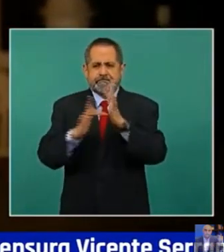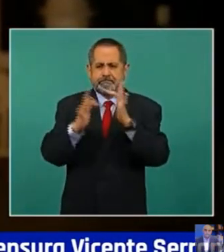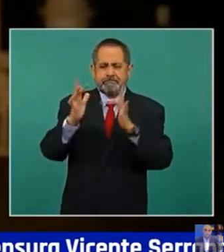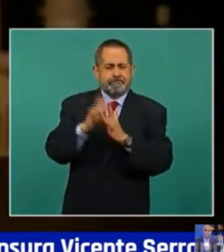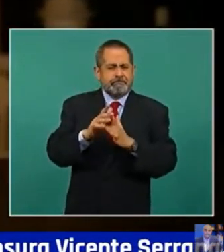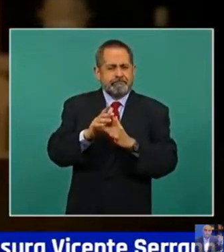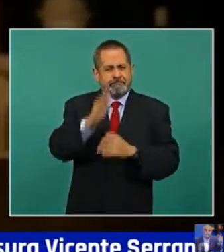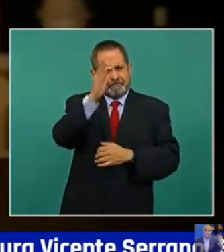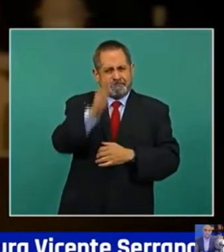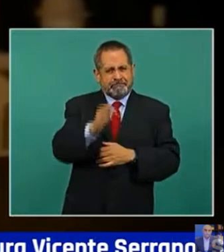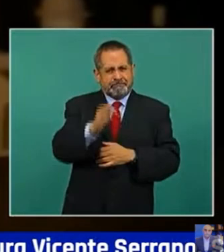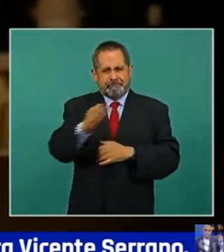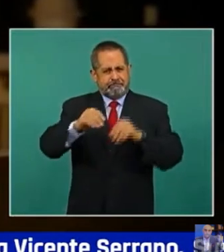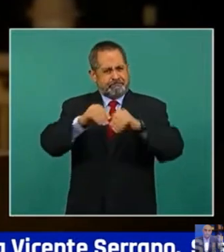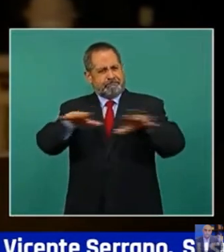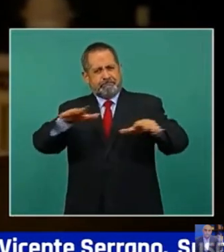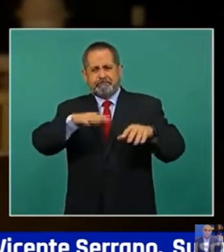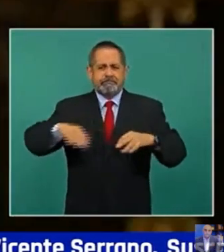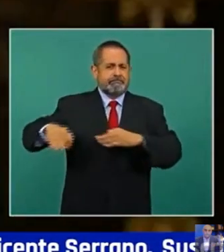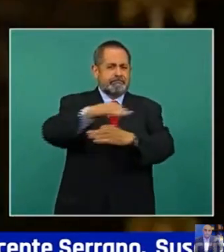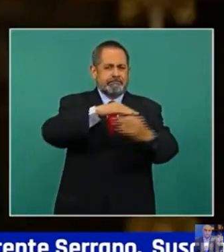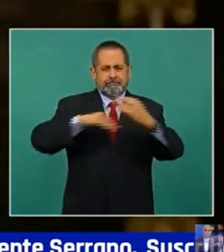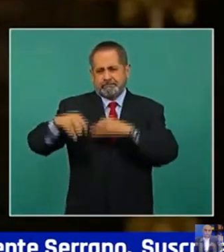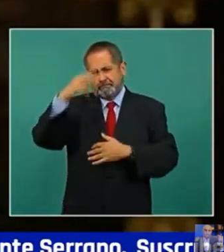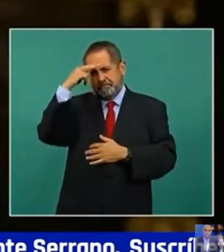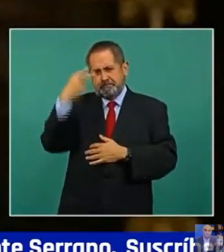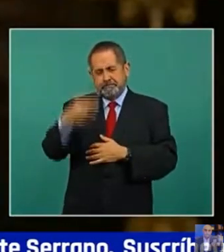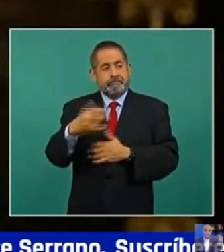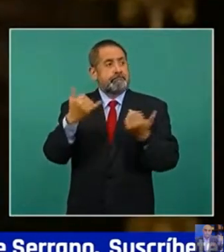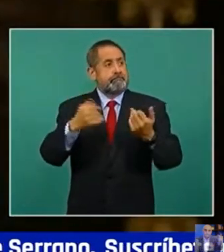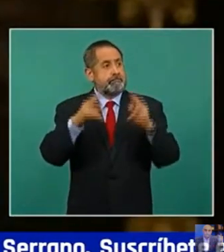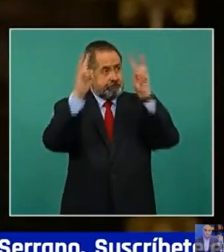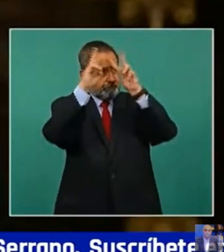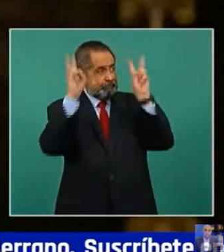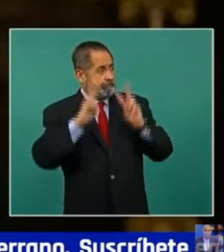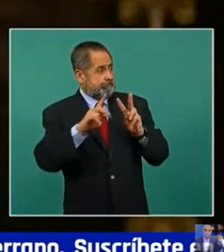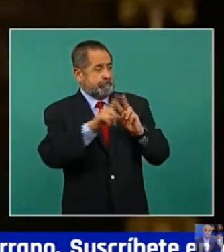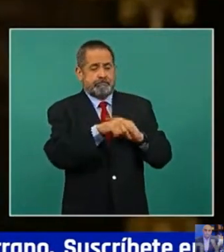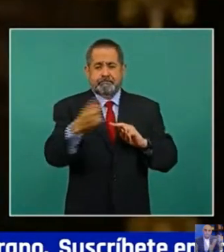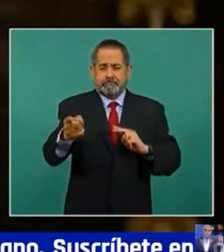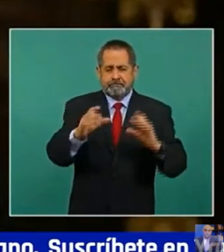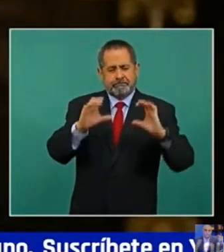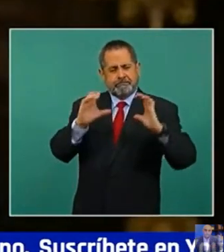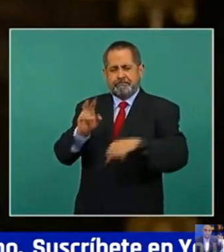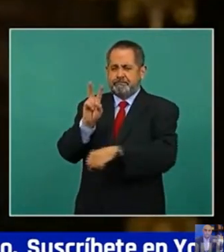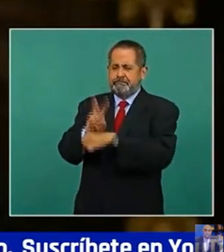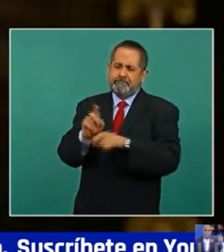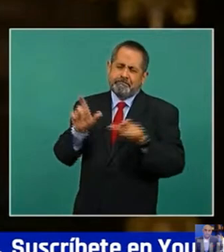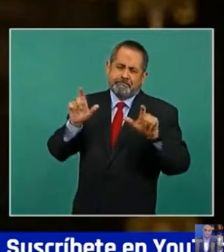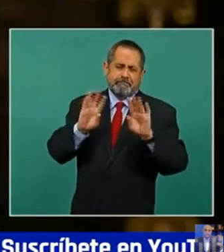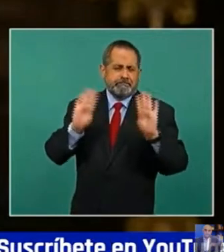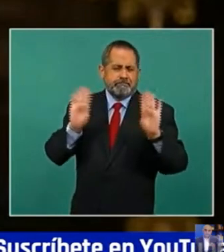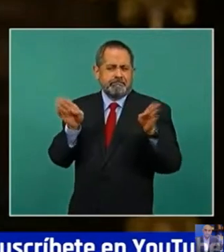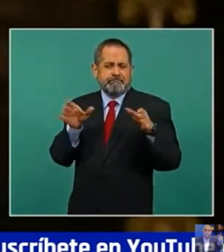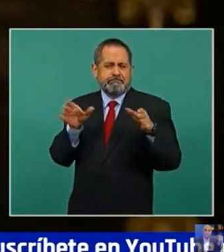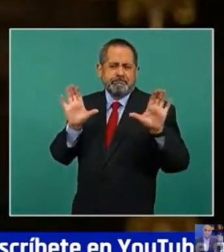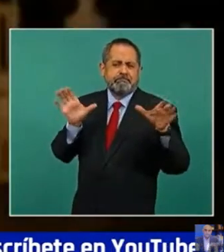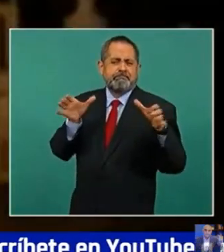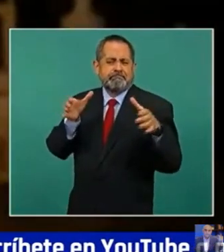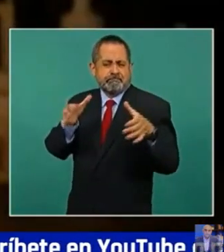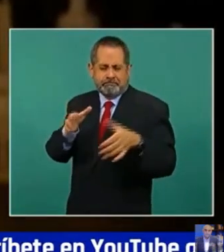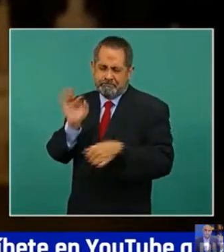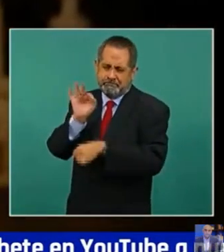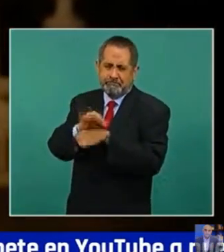los hijos e hijas de México y la Virgen Santa los cuide y ampare con su manto